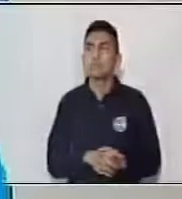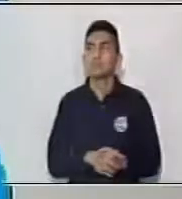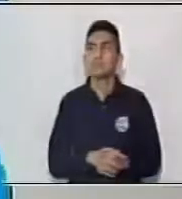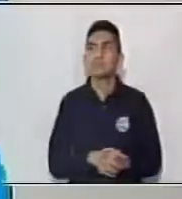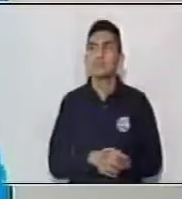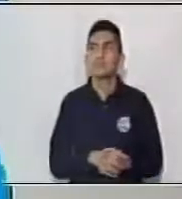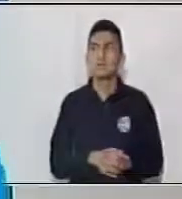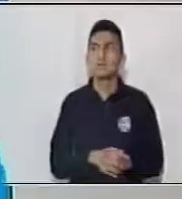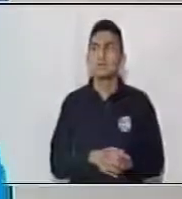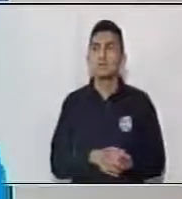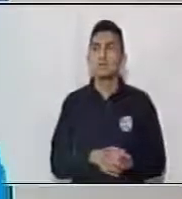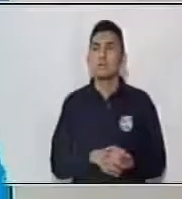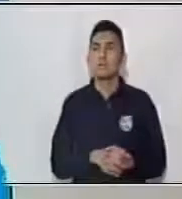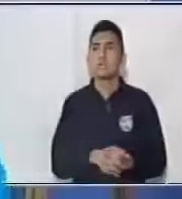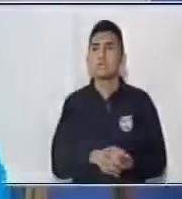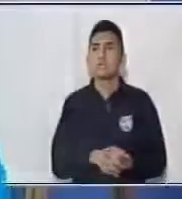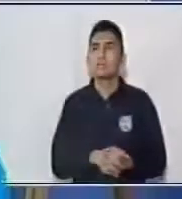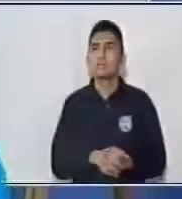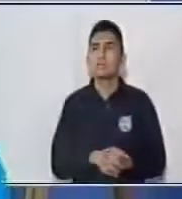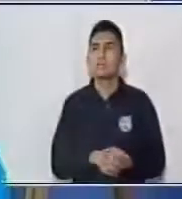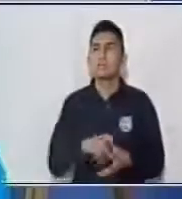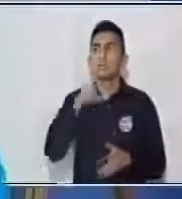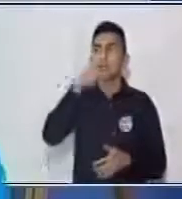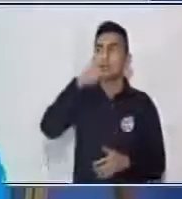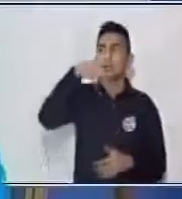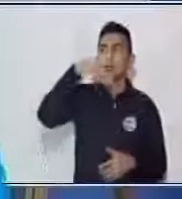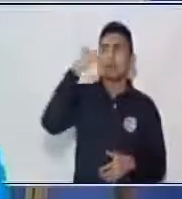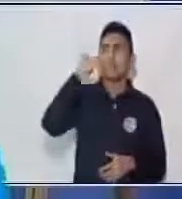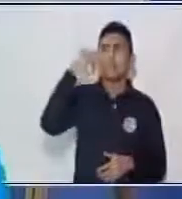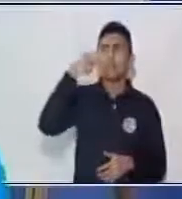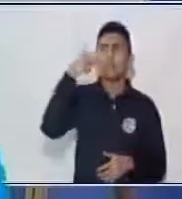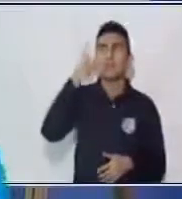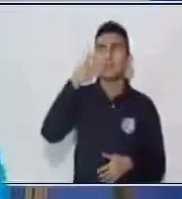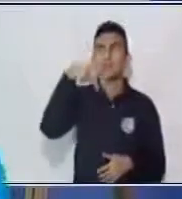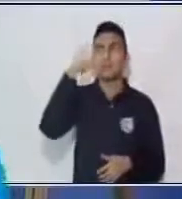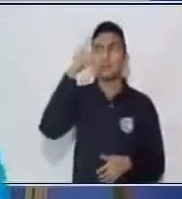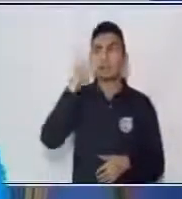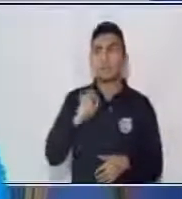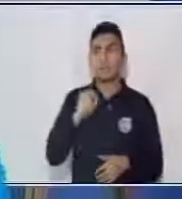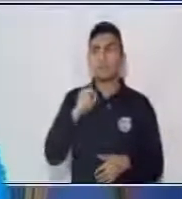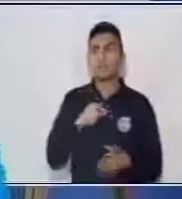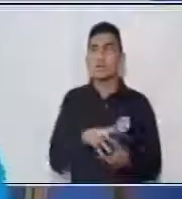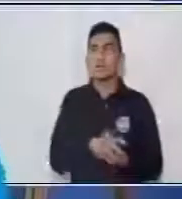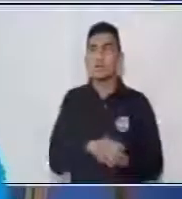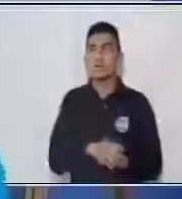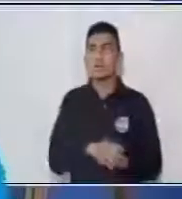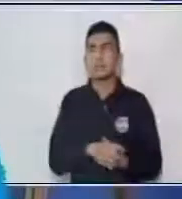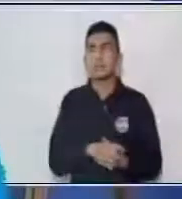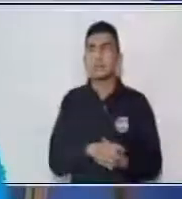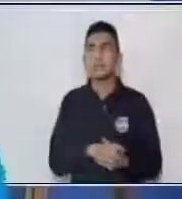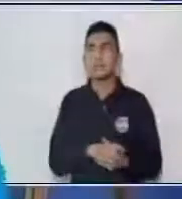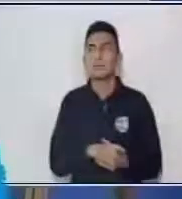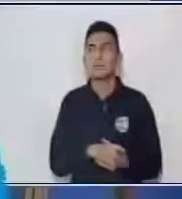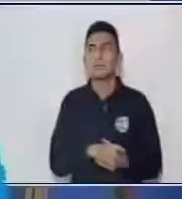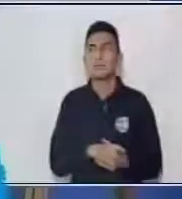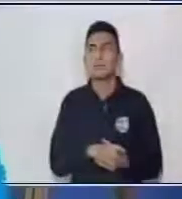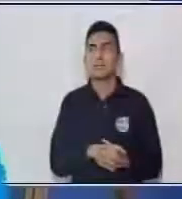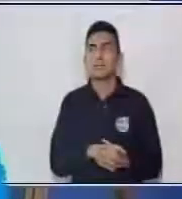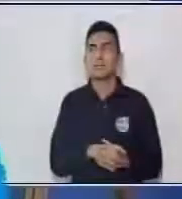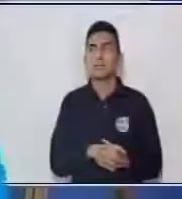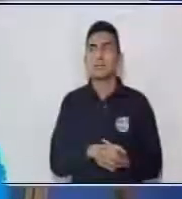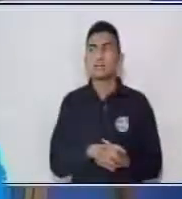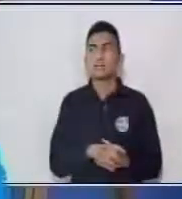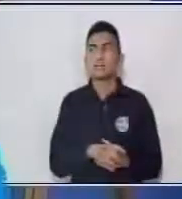terminación, ¿sí? Aunque lo queramos conjugar de otra manera, en este caso sí no cambia, puesto que es